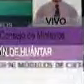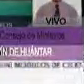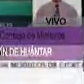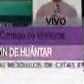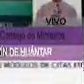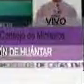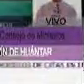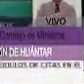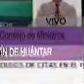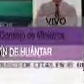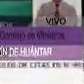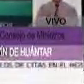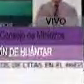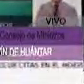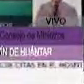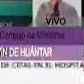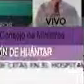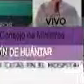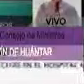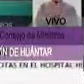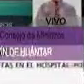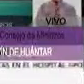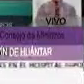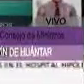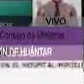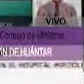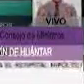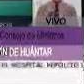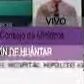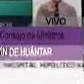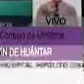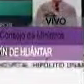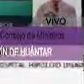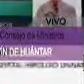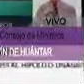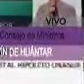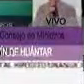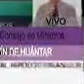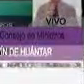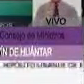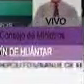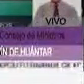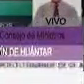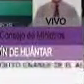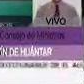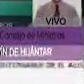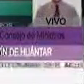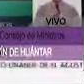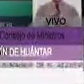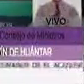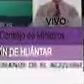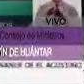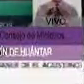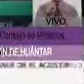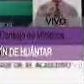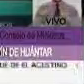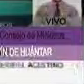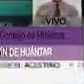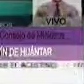No fue una reunión clandestina, no fue una reunión en un restaurante, fue una suite de un